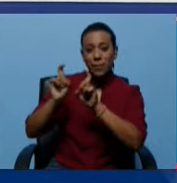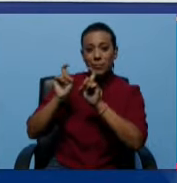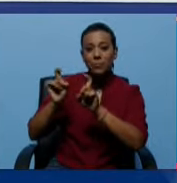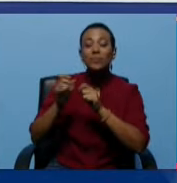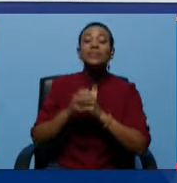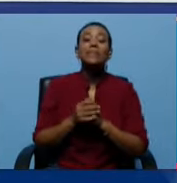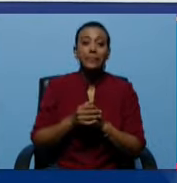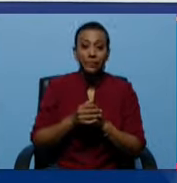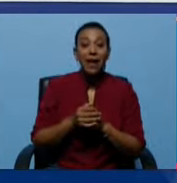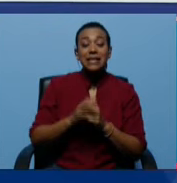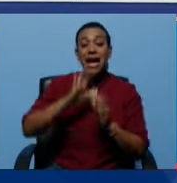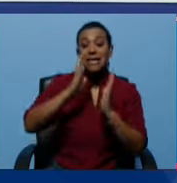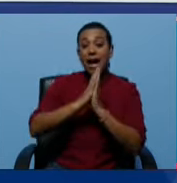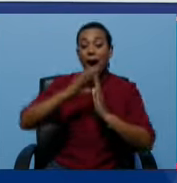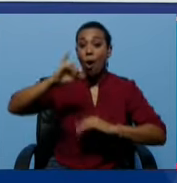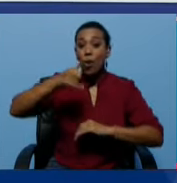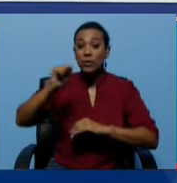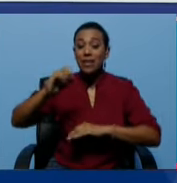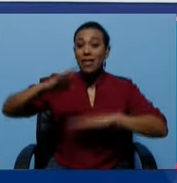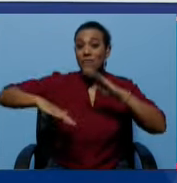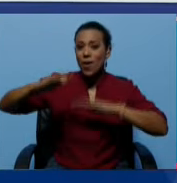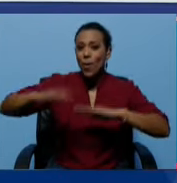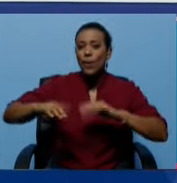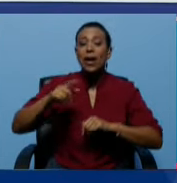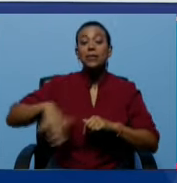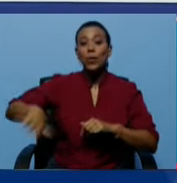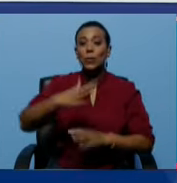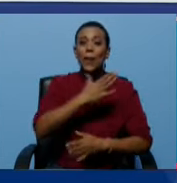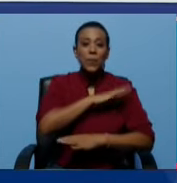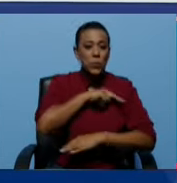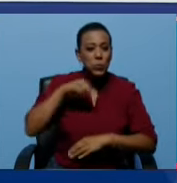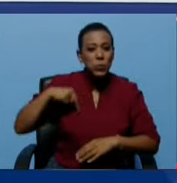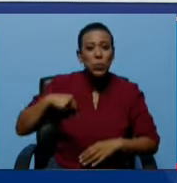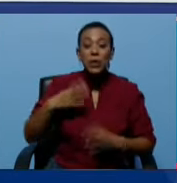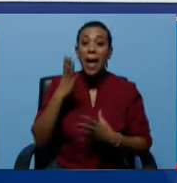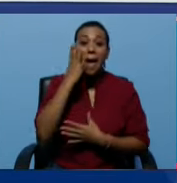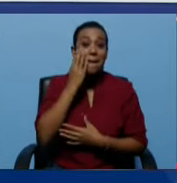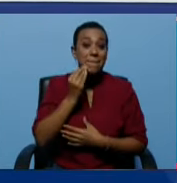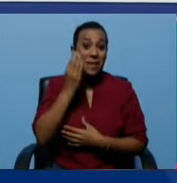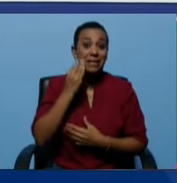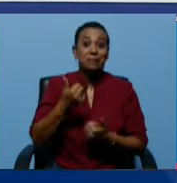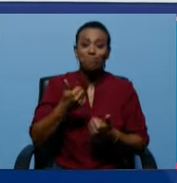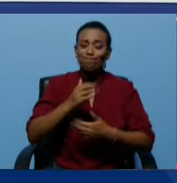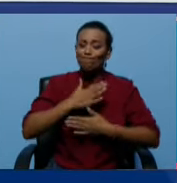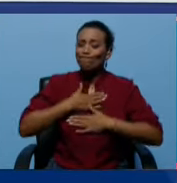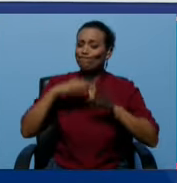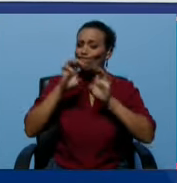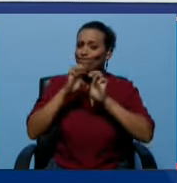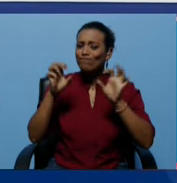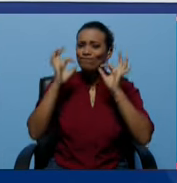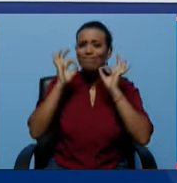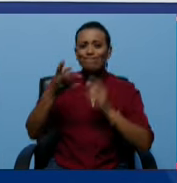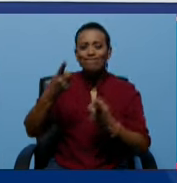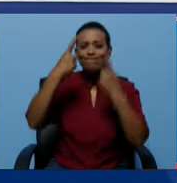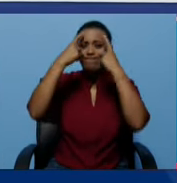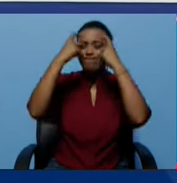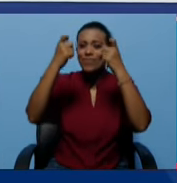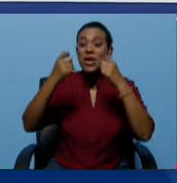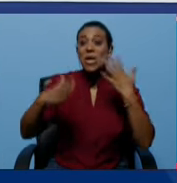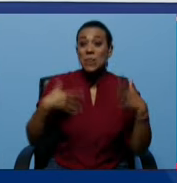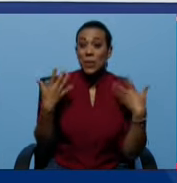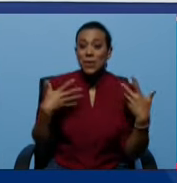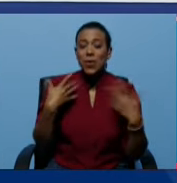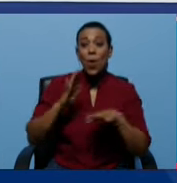Guillermo Rivas en San José de Barlovento. Y bueno, para nosotros ha sido una experiencia bastante educativa y también